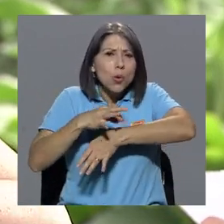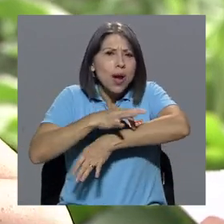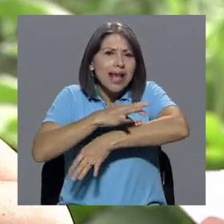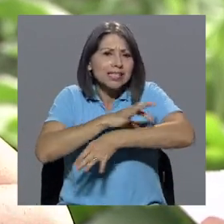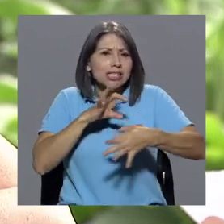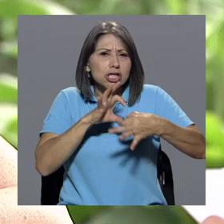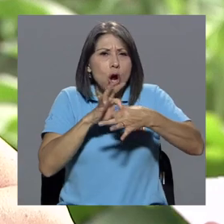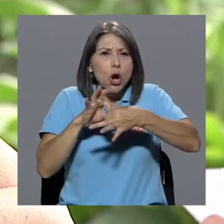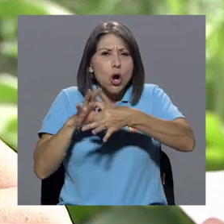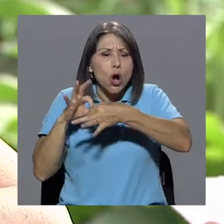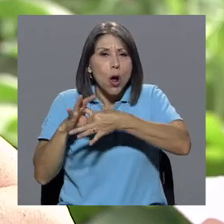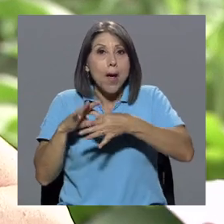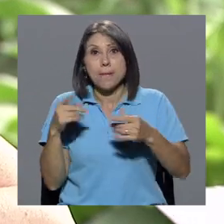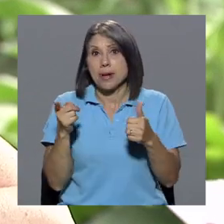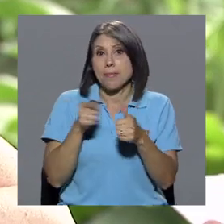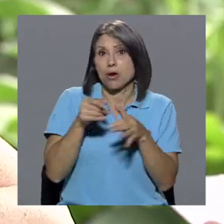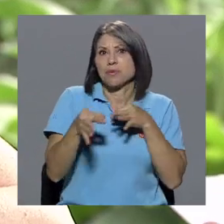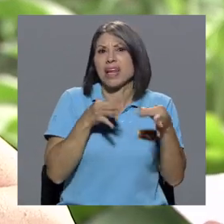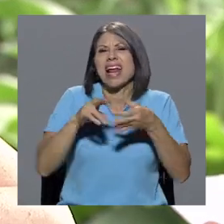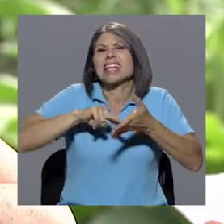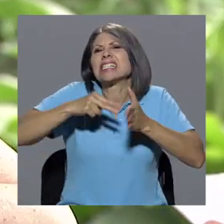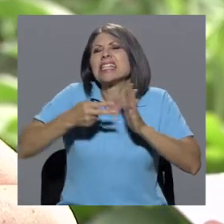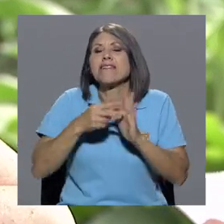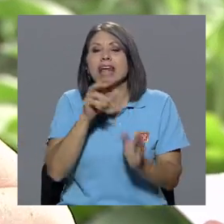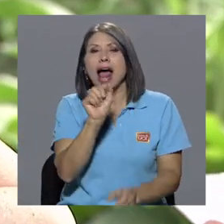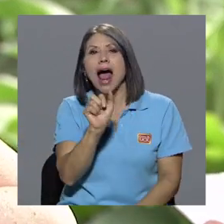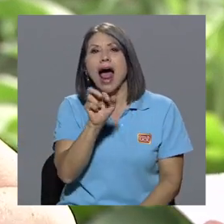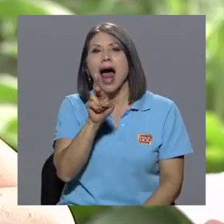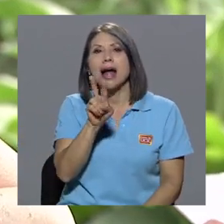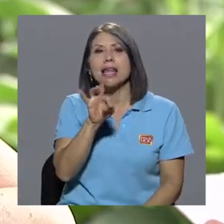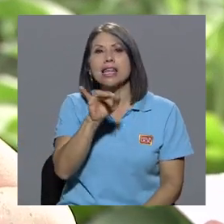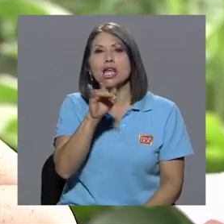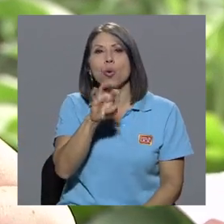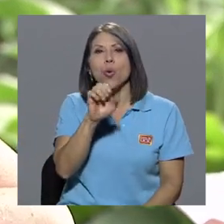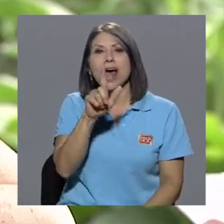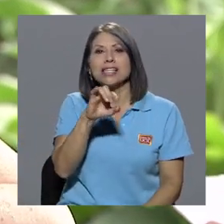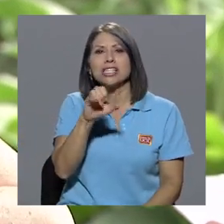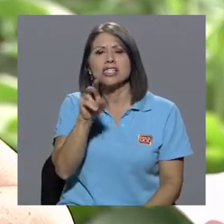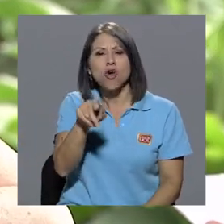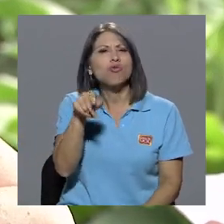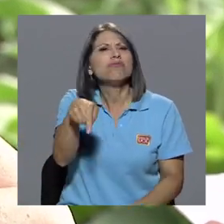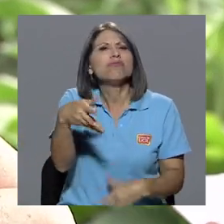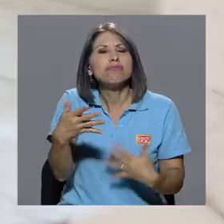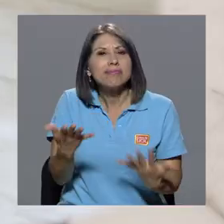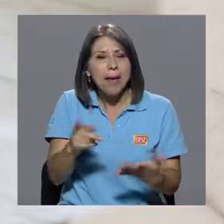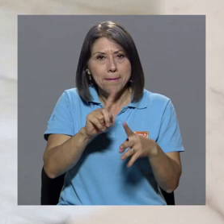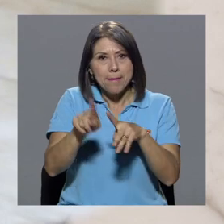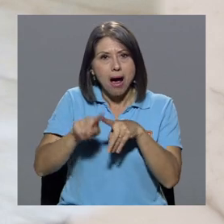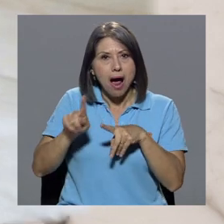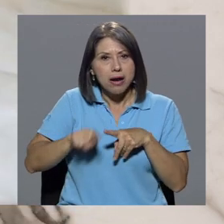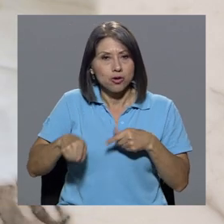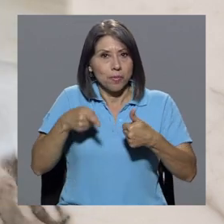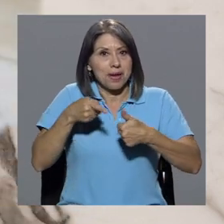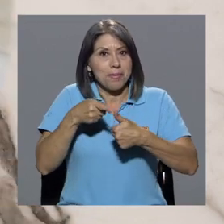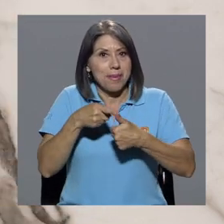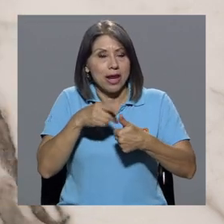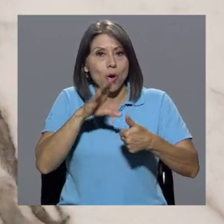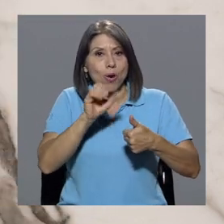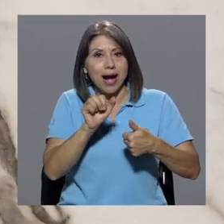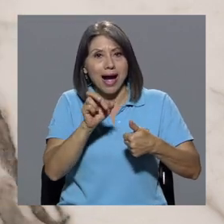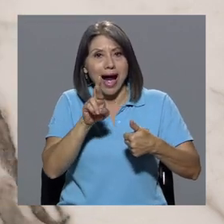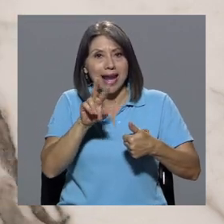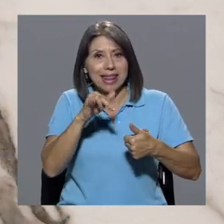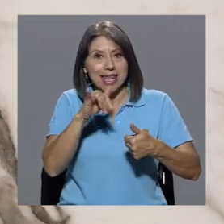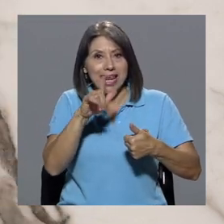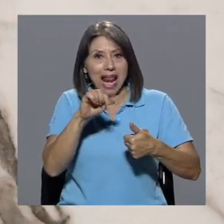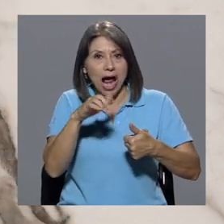vez explicar un poco qué es una articulación, ¿verdad? La articulación está compuesta por varios elementos. En primera instancia, el cartílago